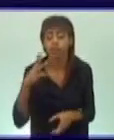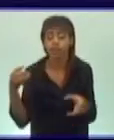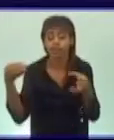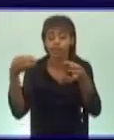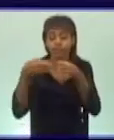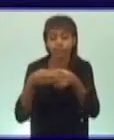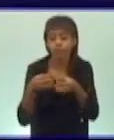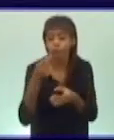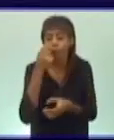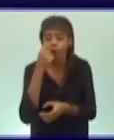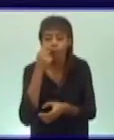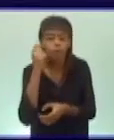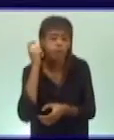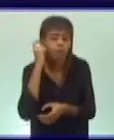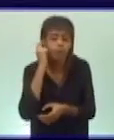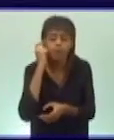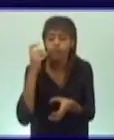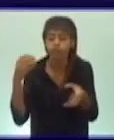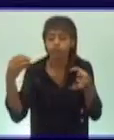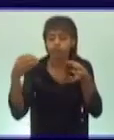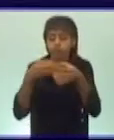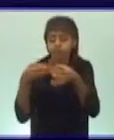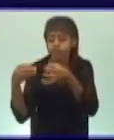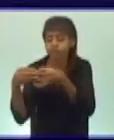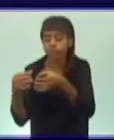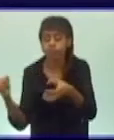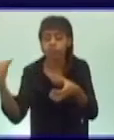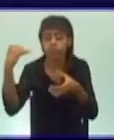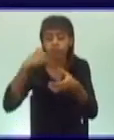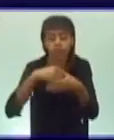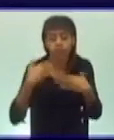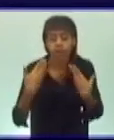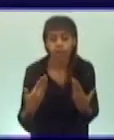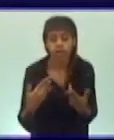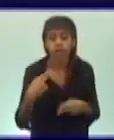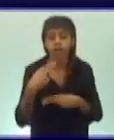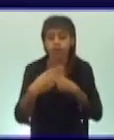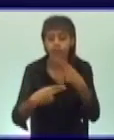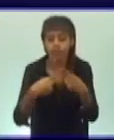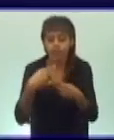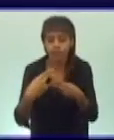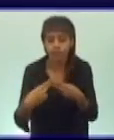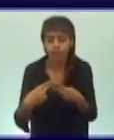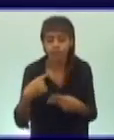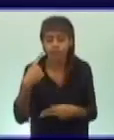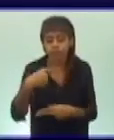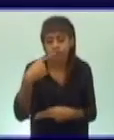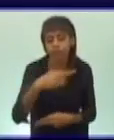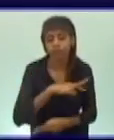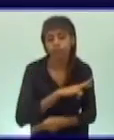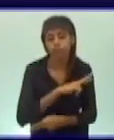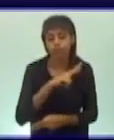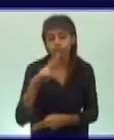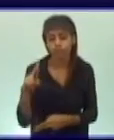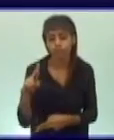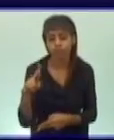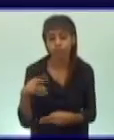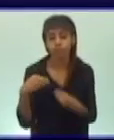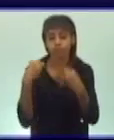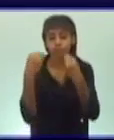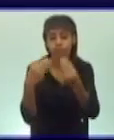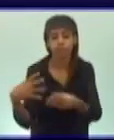mujeres convertidos en militantes, entregados al quehacer diario del proceso revolucionario, entregado por